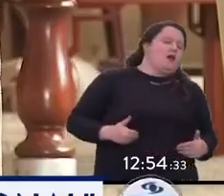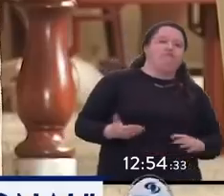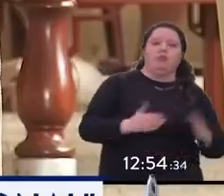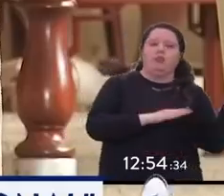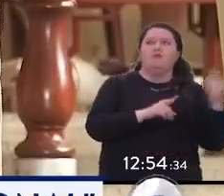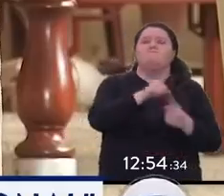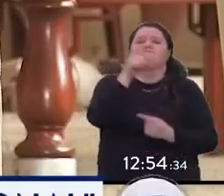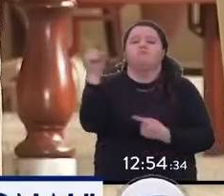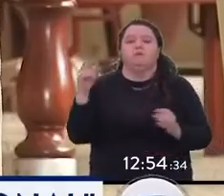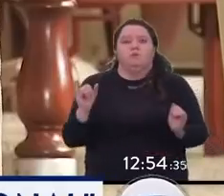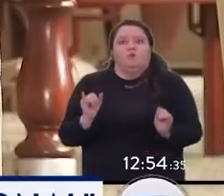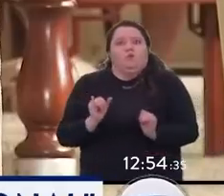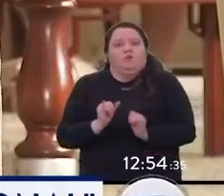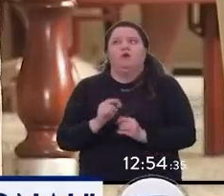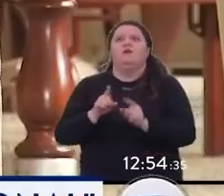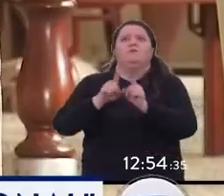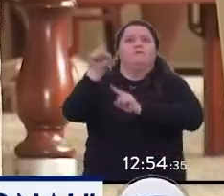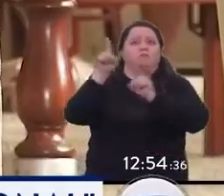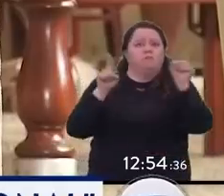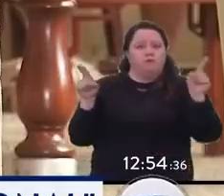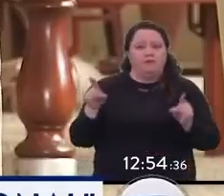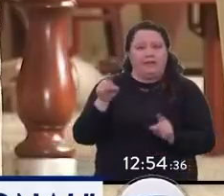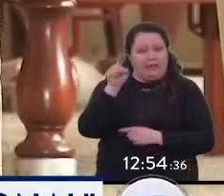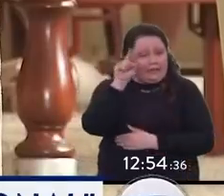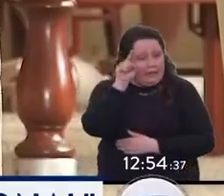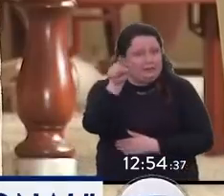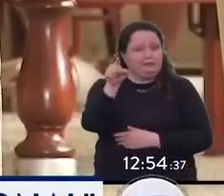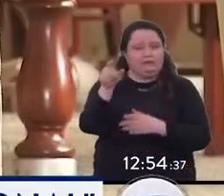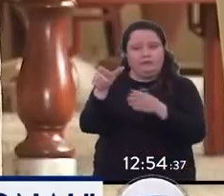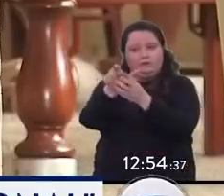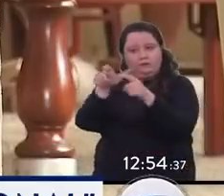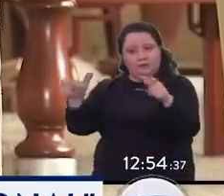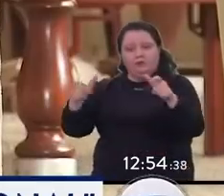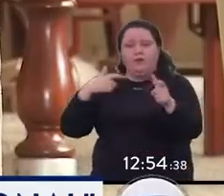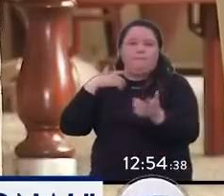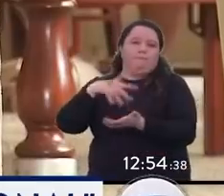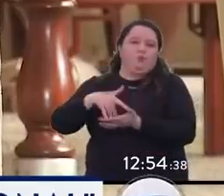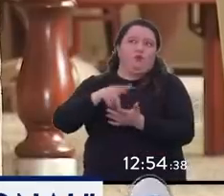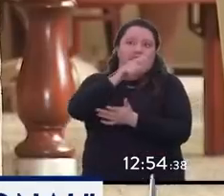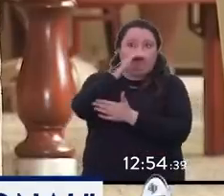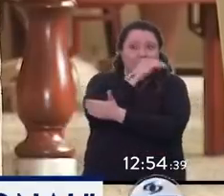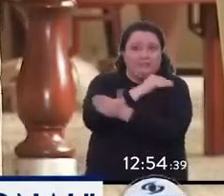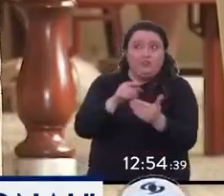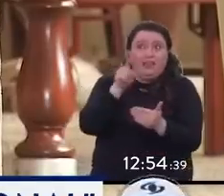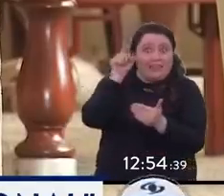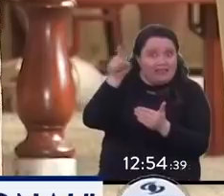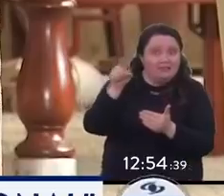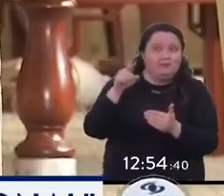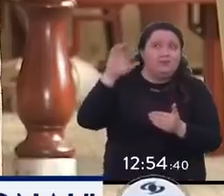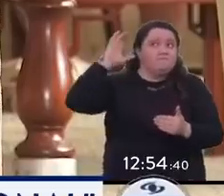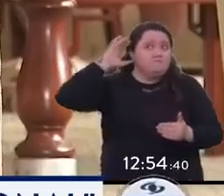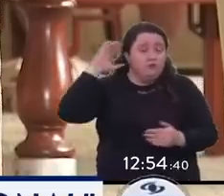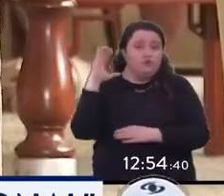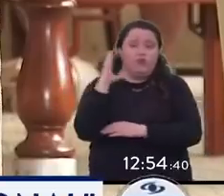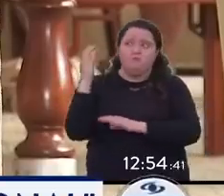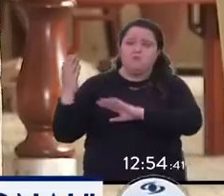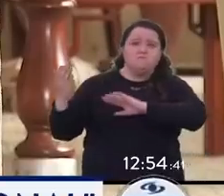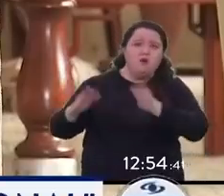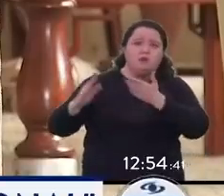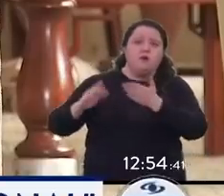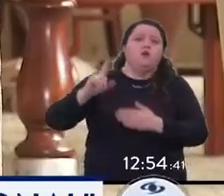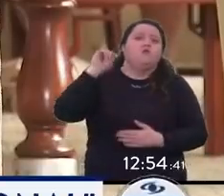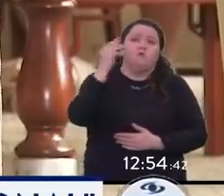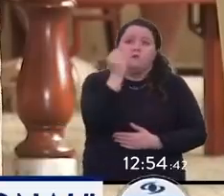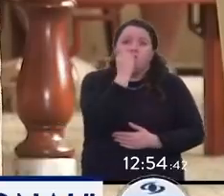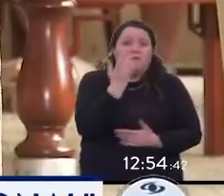De desnutrición. Creo que atender a esta población vulnerable que está muriendo en este país a causa del